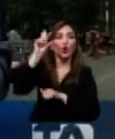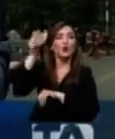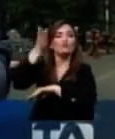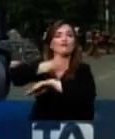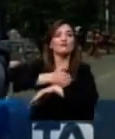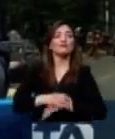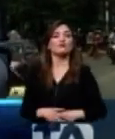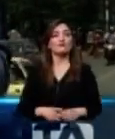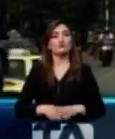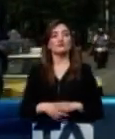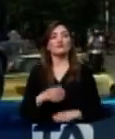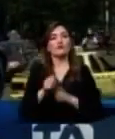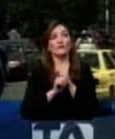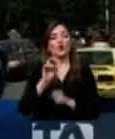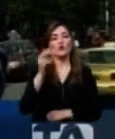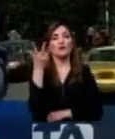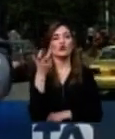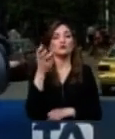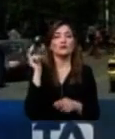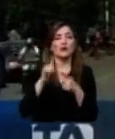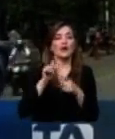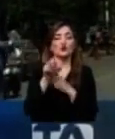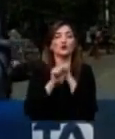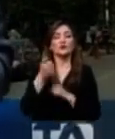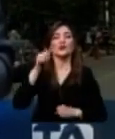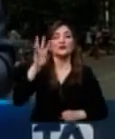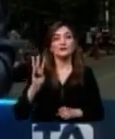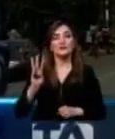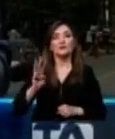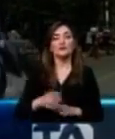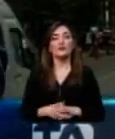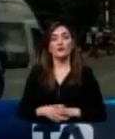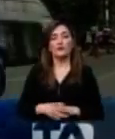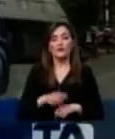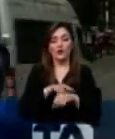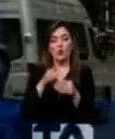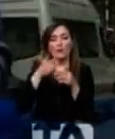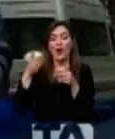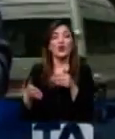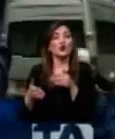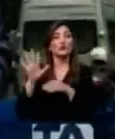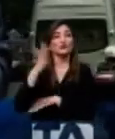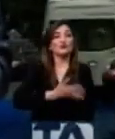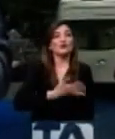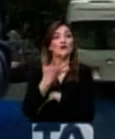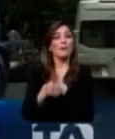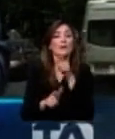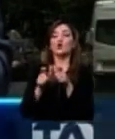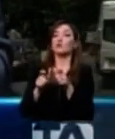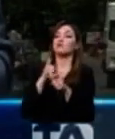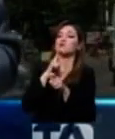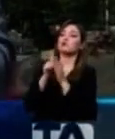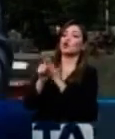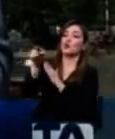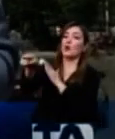anterior desde 2012 a 2016 tiene un plazo de 5 días para las personas que están